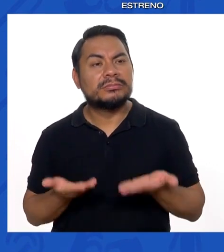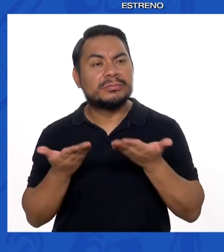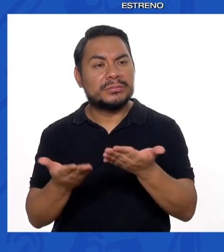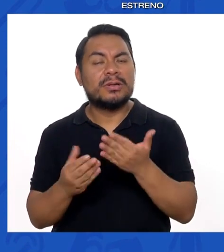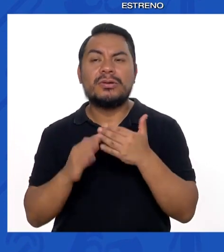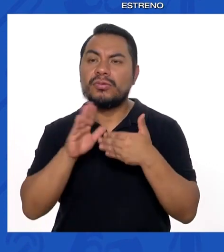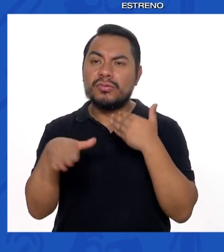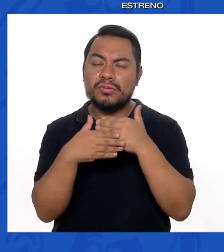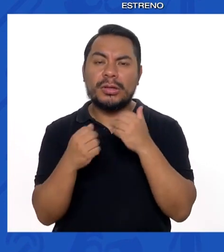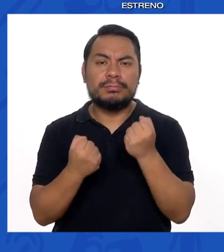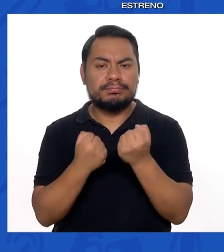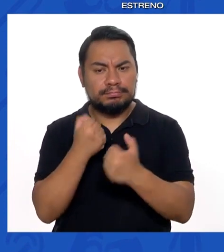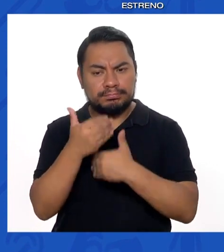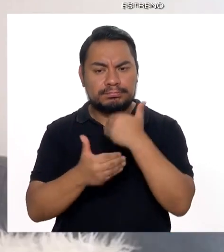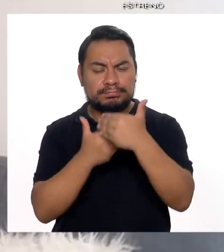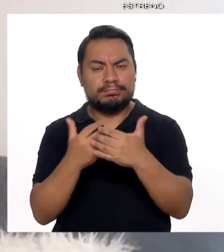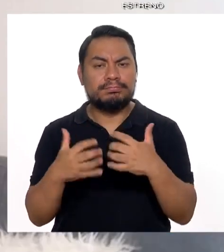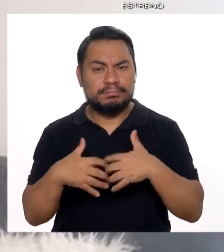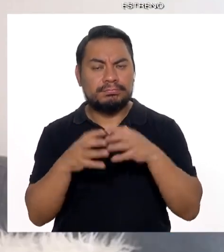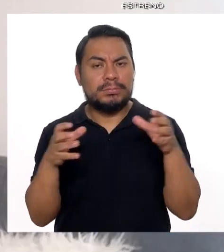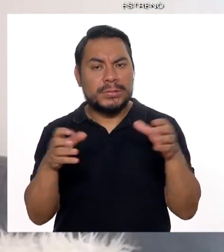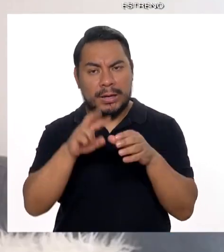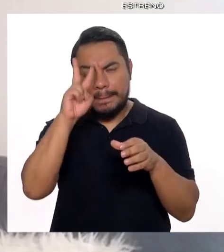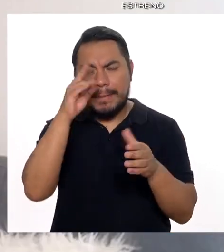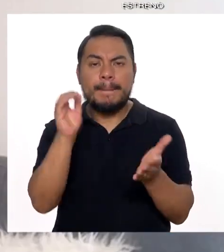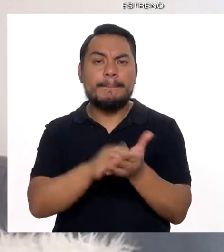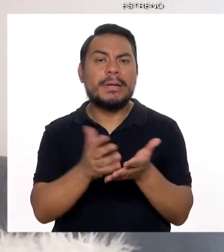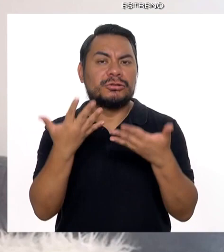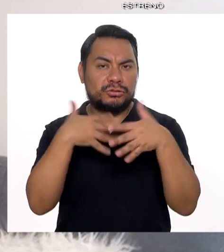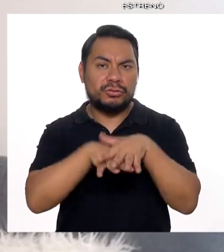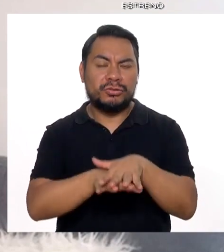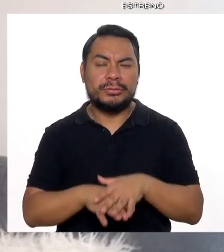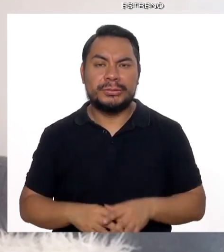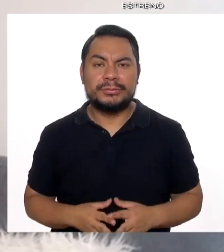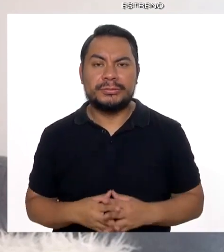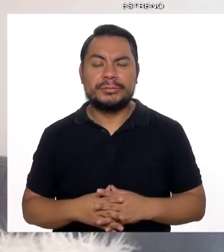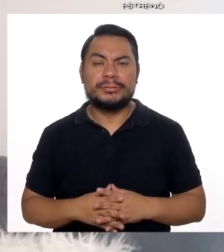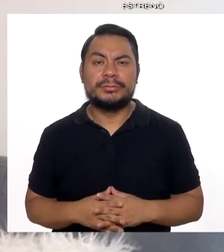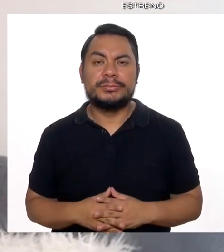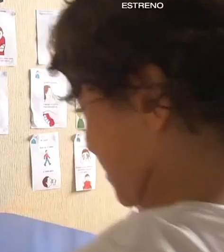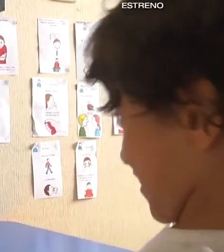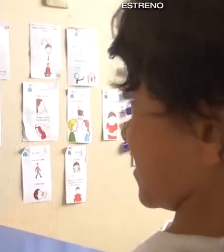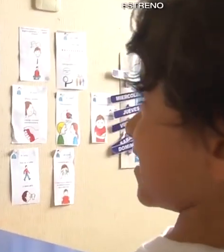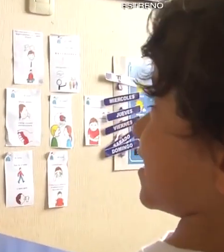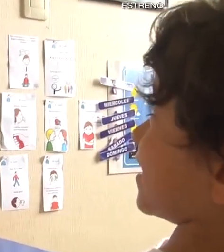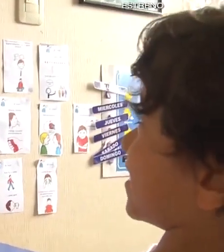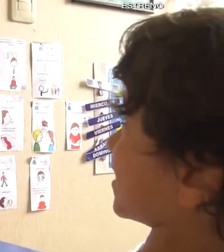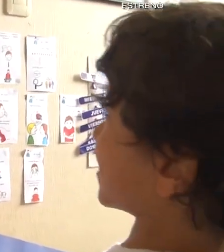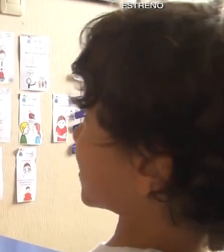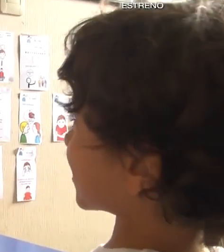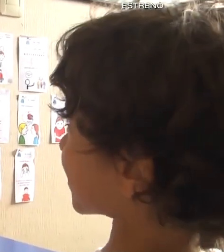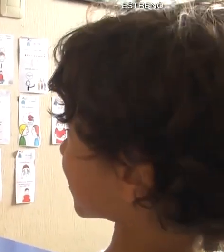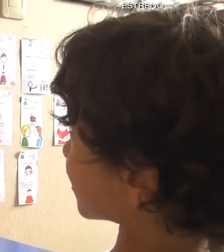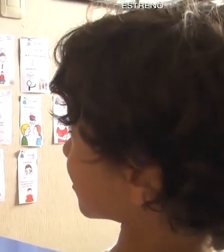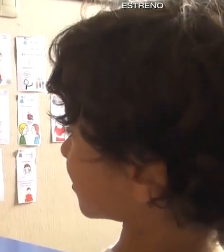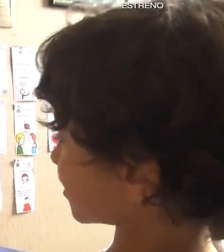ir construyendo un país mucho más inclusivo.